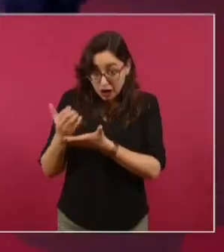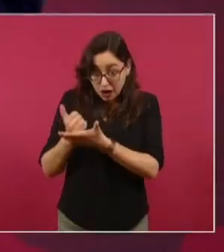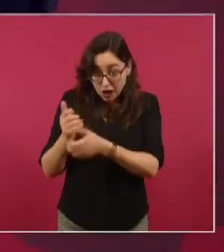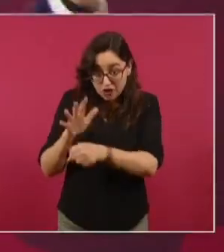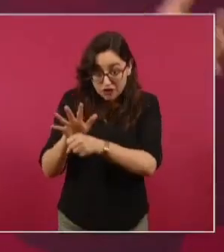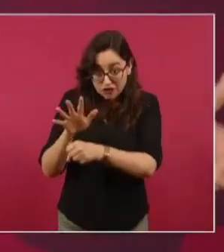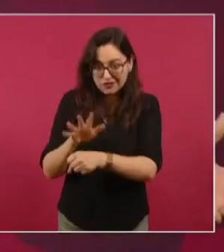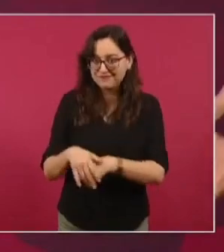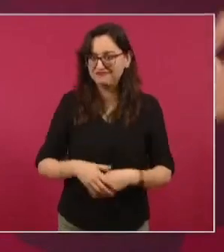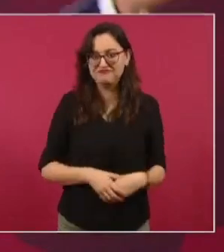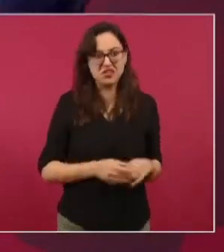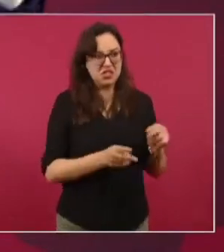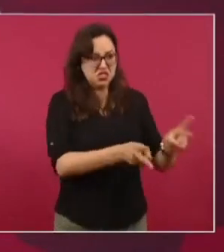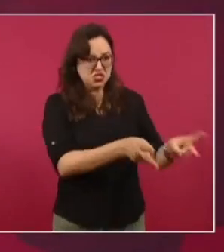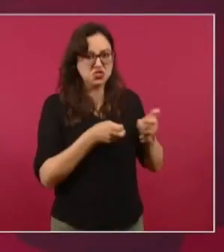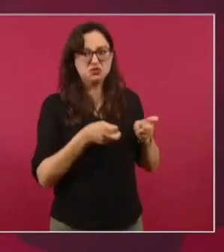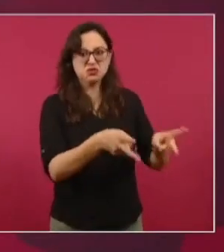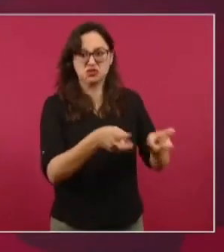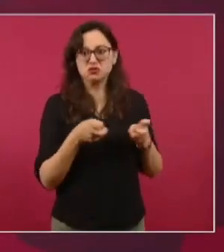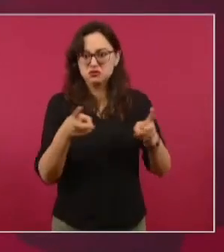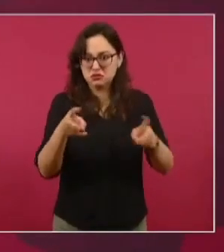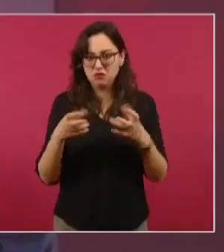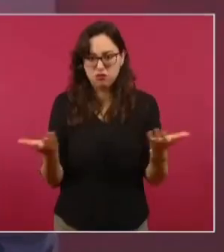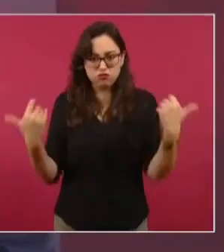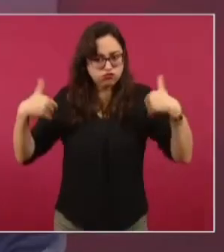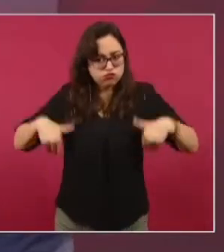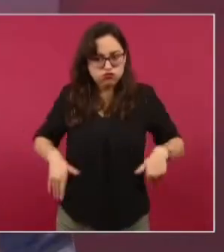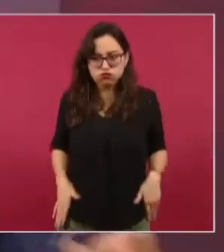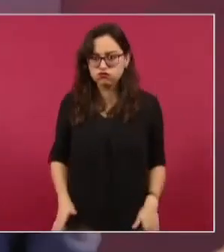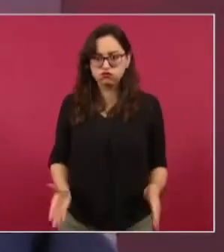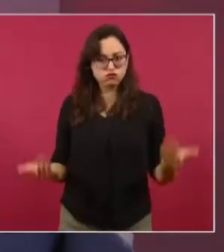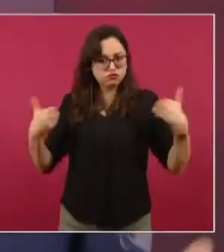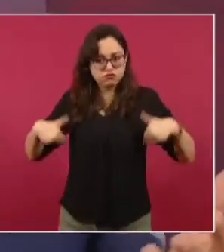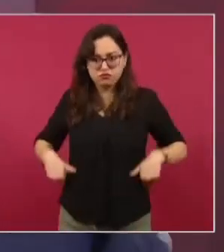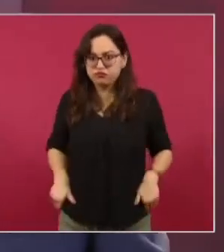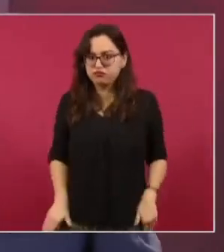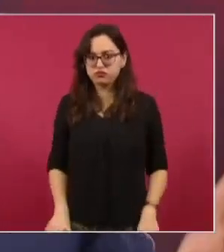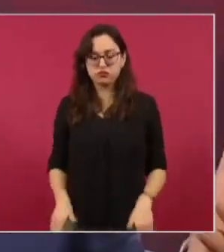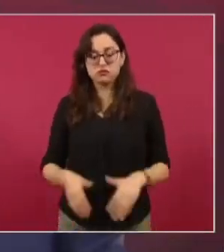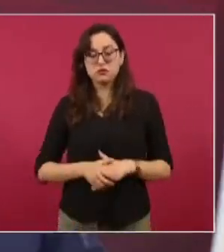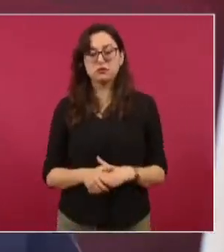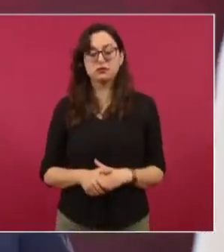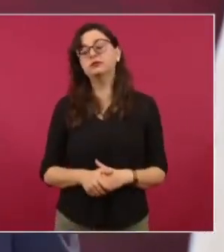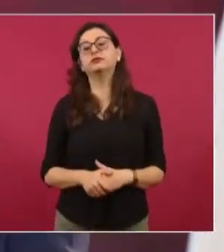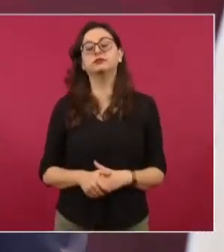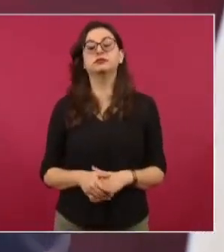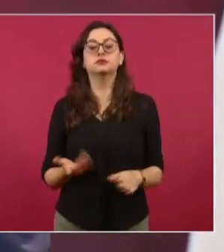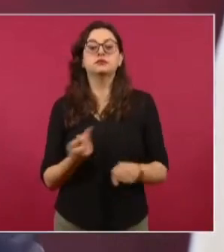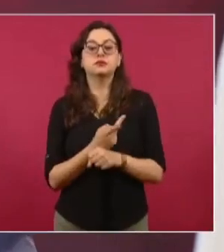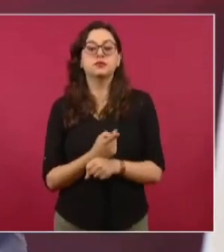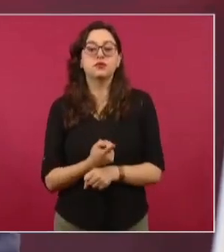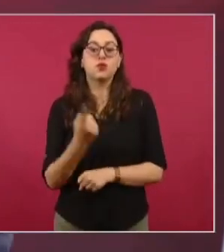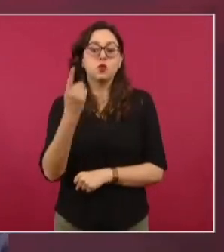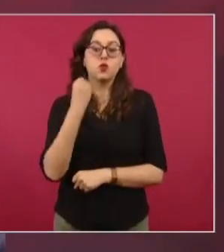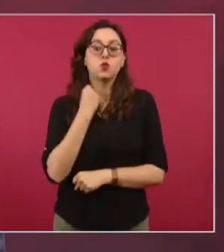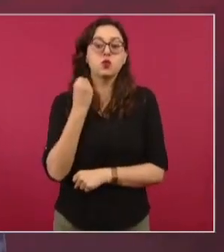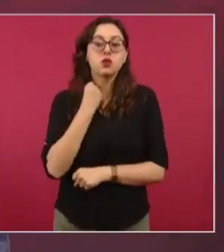traco robarse todo entonces un profesional un abogado cobra sus honorarios